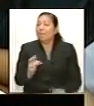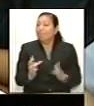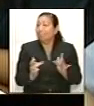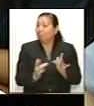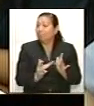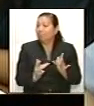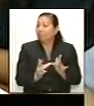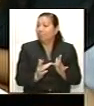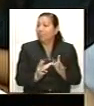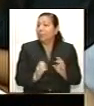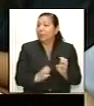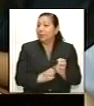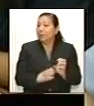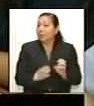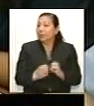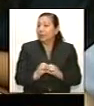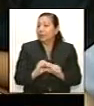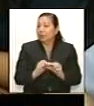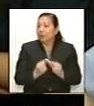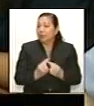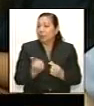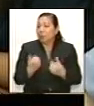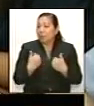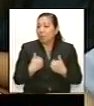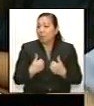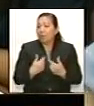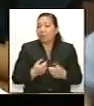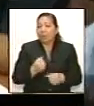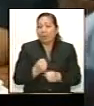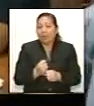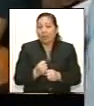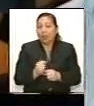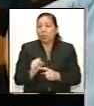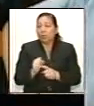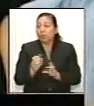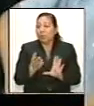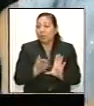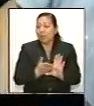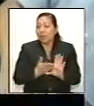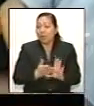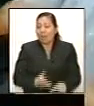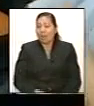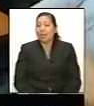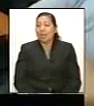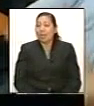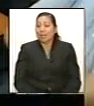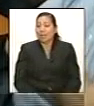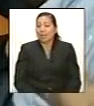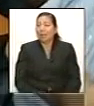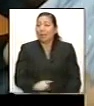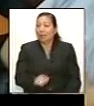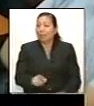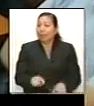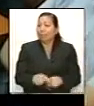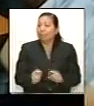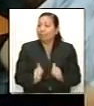contacte, los equipos están conformados por un abogado, una trabajadora social y una psicóloga, ¿no? De manera, en ese caso, ellos hacen